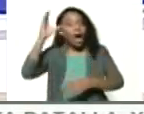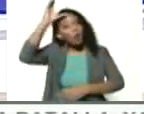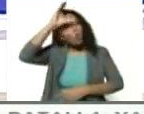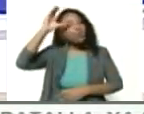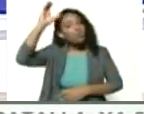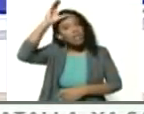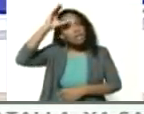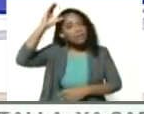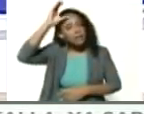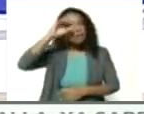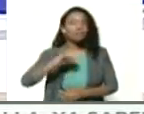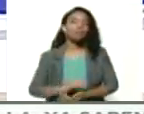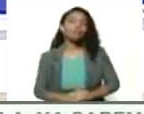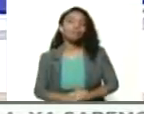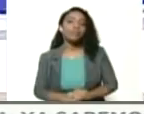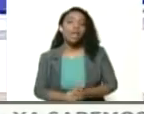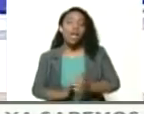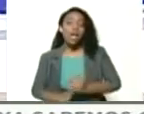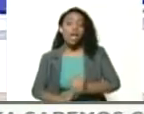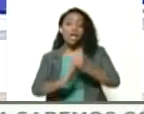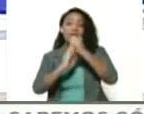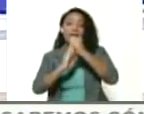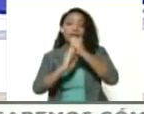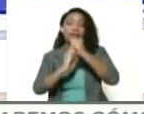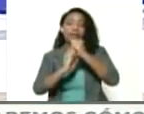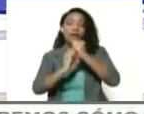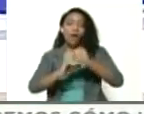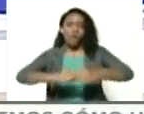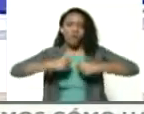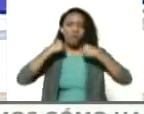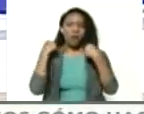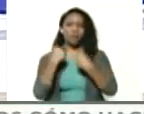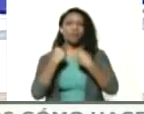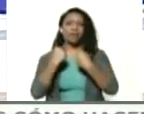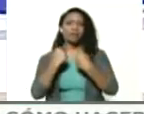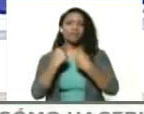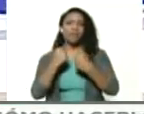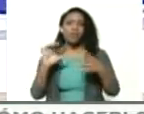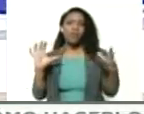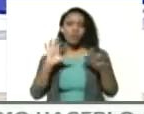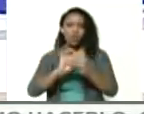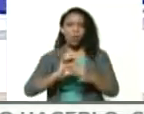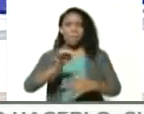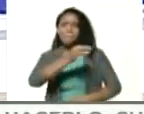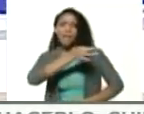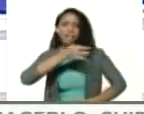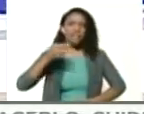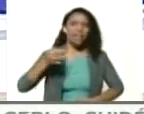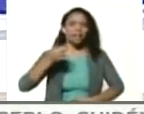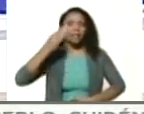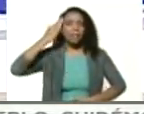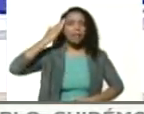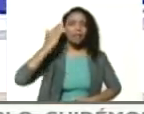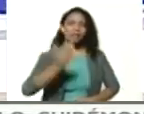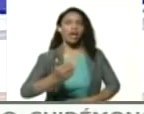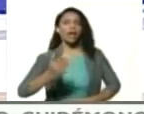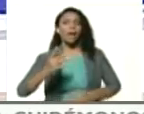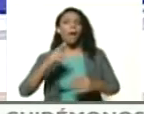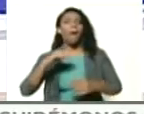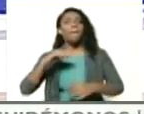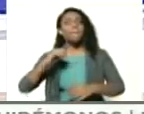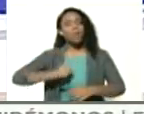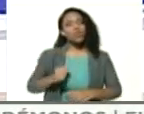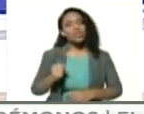conciencia, el liderazgo, la fuerza, la unión perfecta cívico-militar-policial